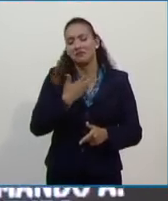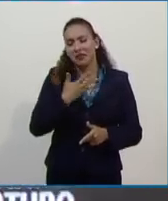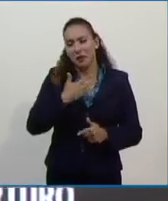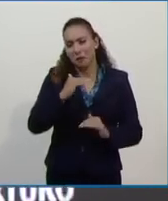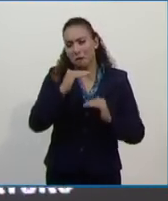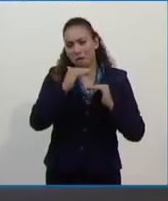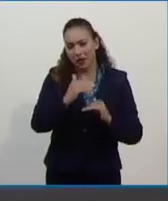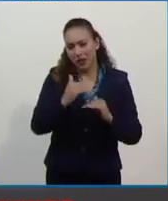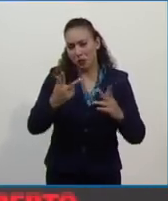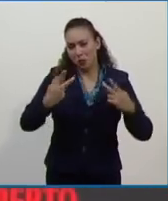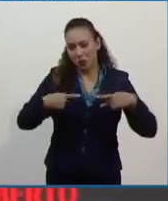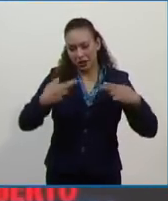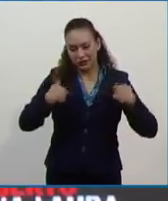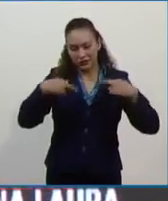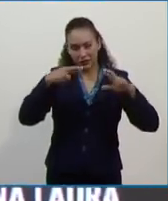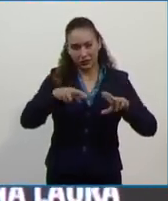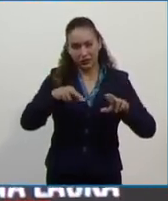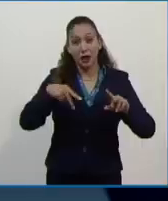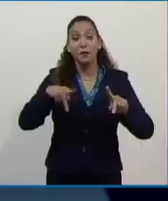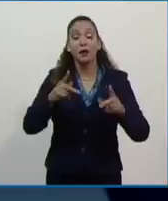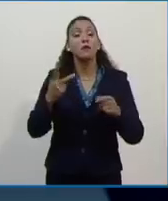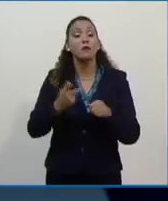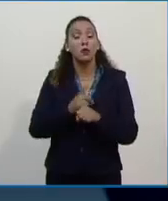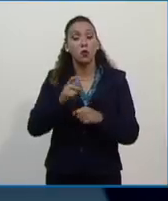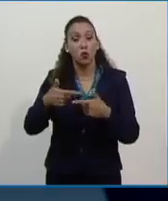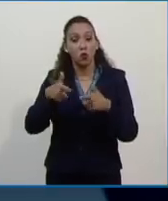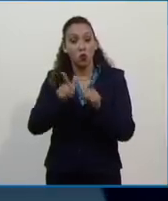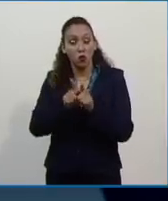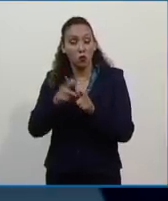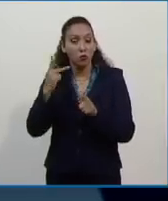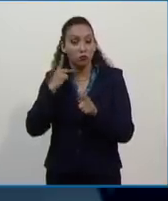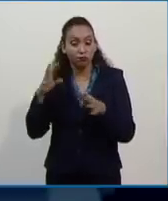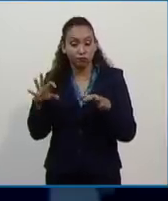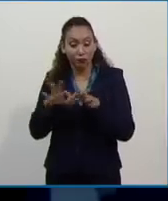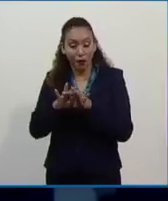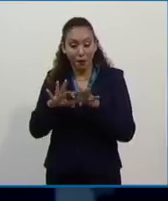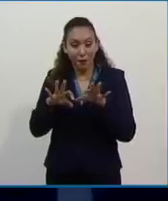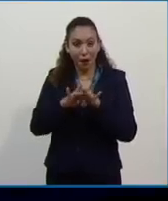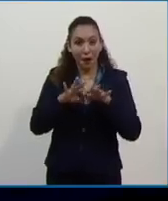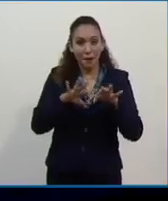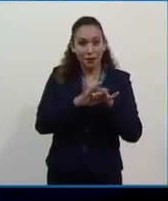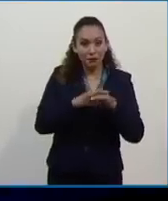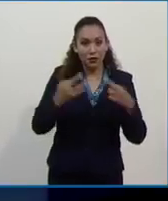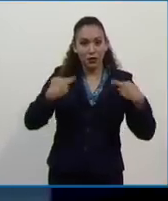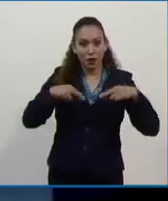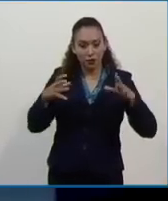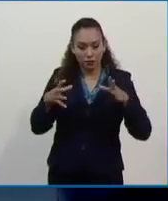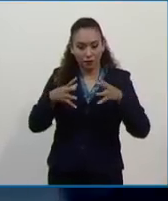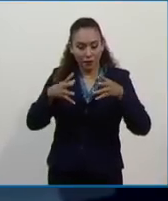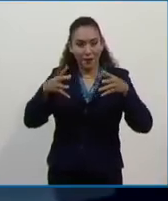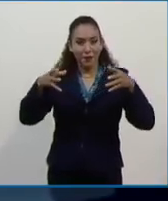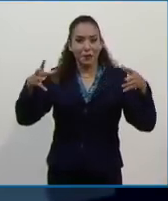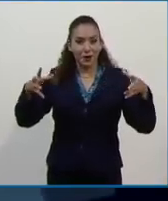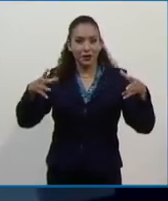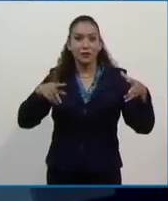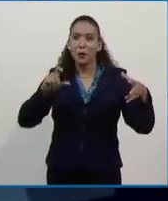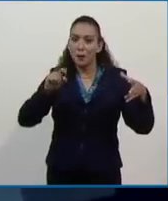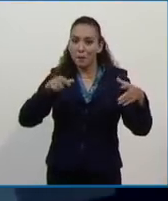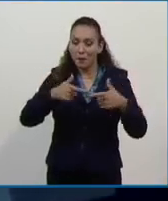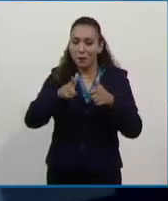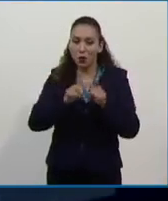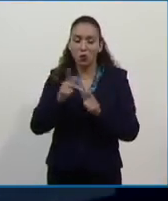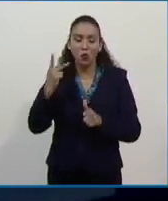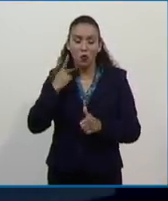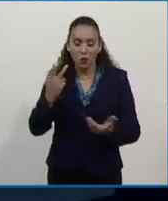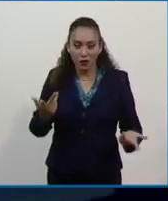mayor representación en el Congreso de la Unión. Porque esa mayoría calificada, sabemos, es la que le puede quitar todos los